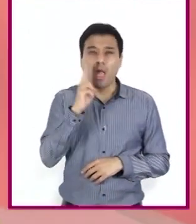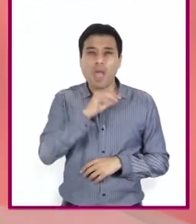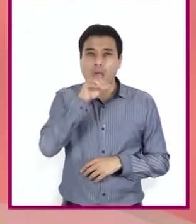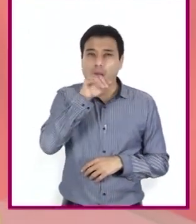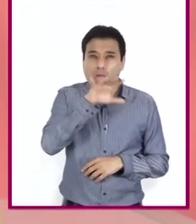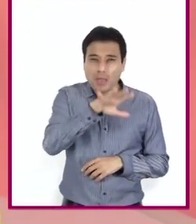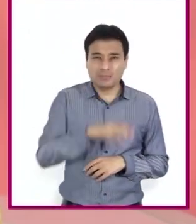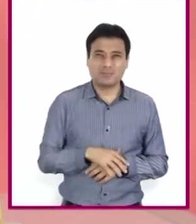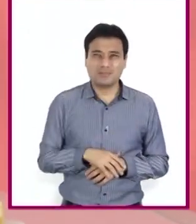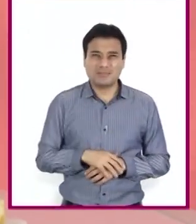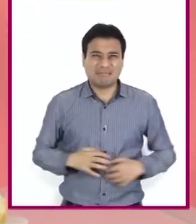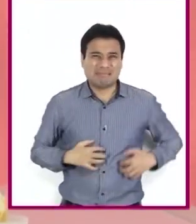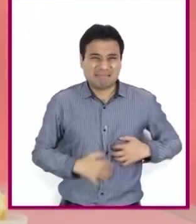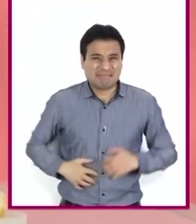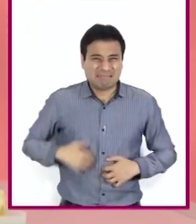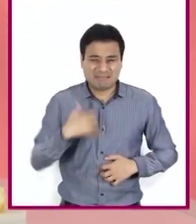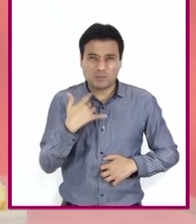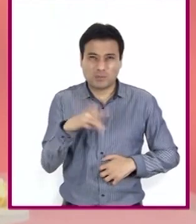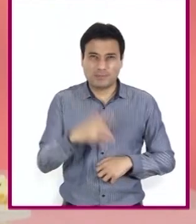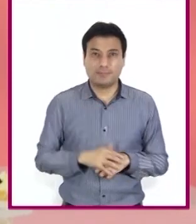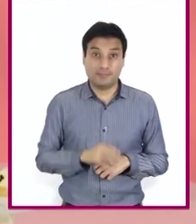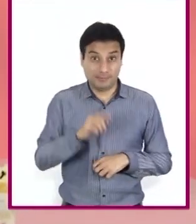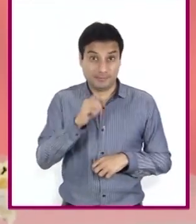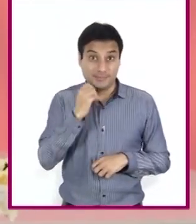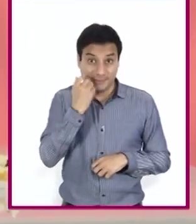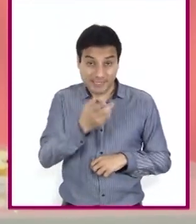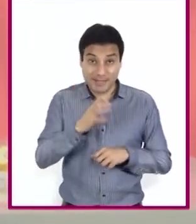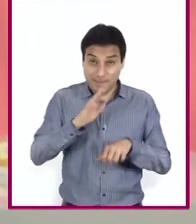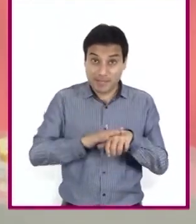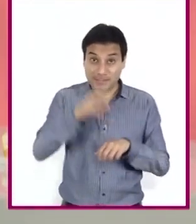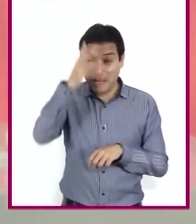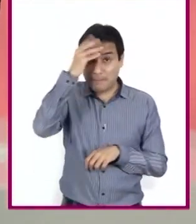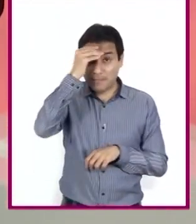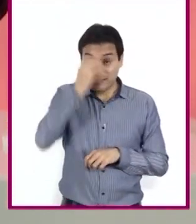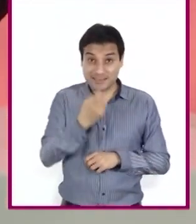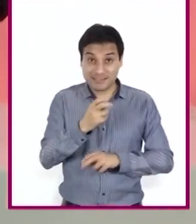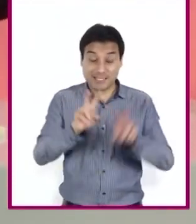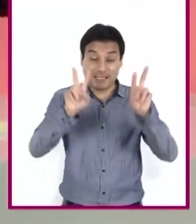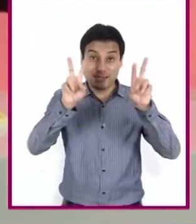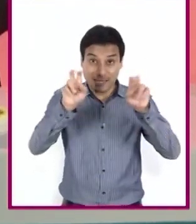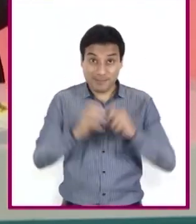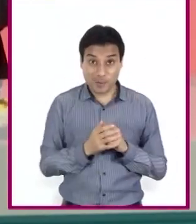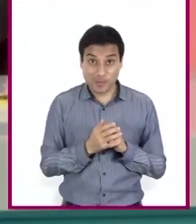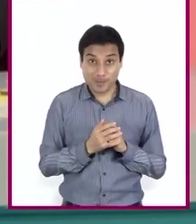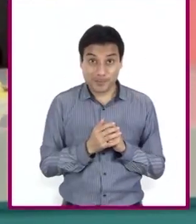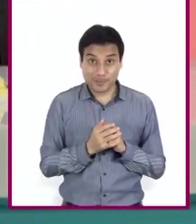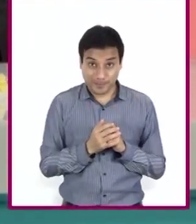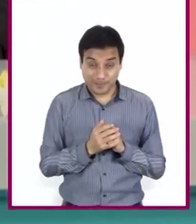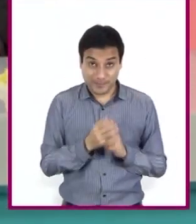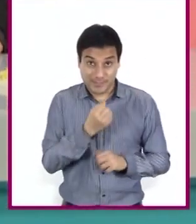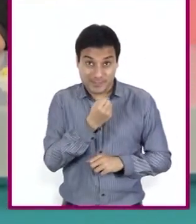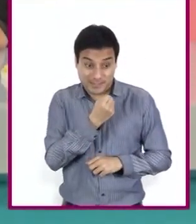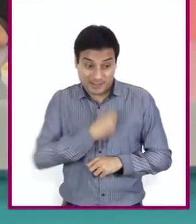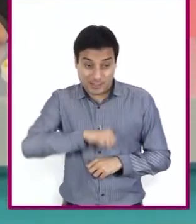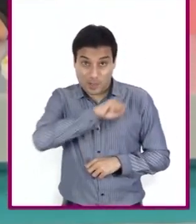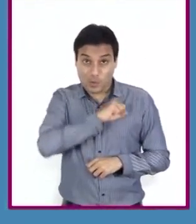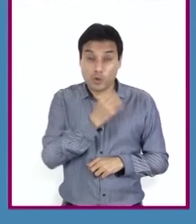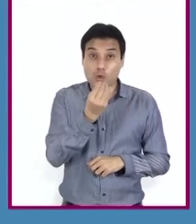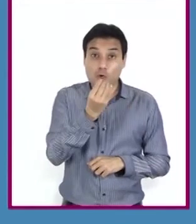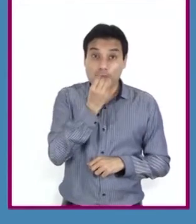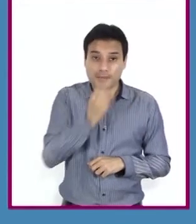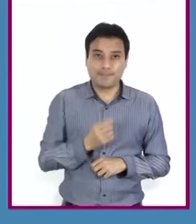estreñimiento. Si quieren seguir aprendiendo sobre la importancia de los nutrimentos en la salud, consulten el